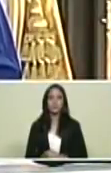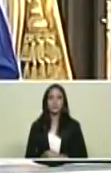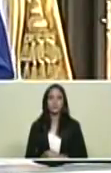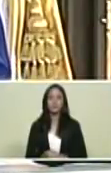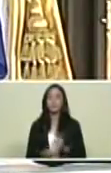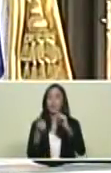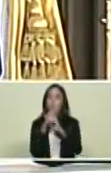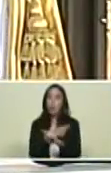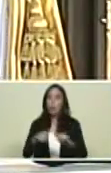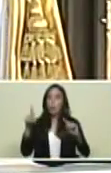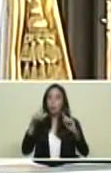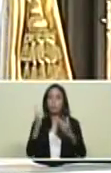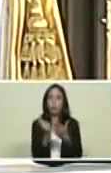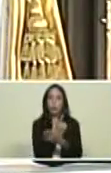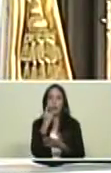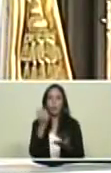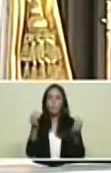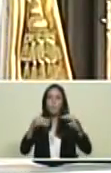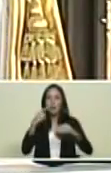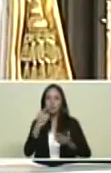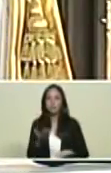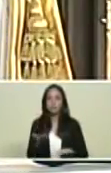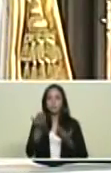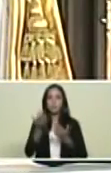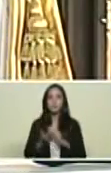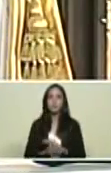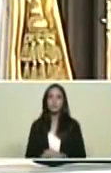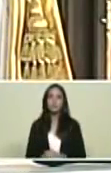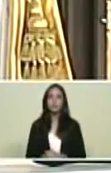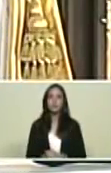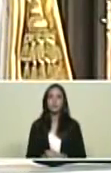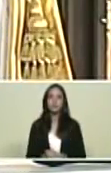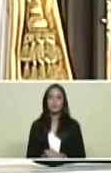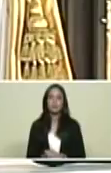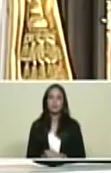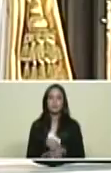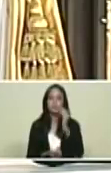Aquí está un libro que creo que además está,